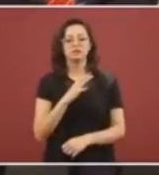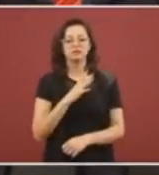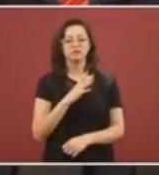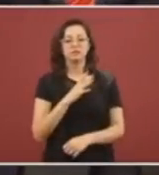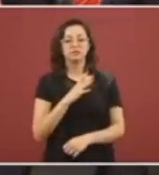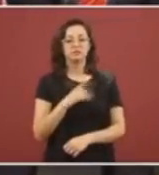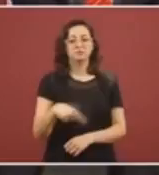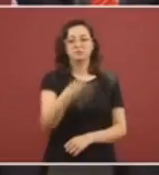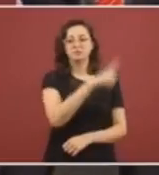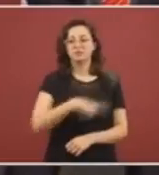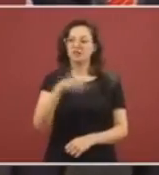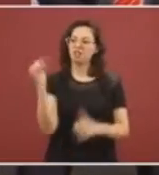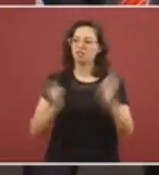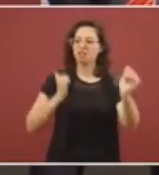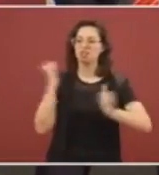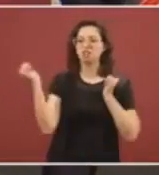incapaces de mentir.